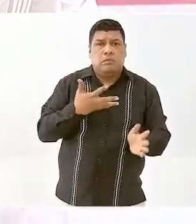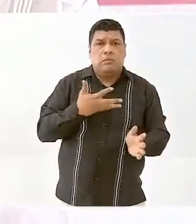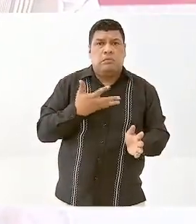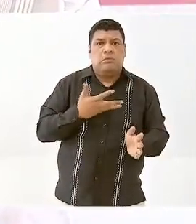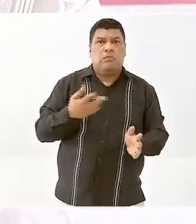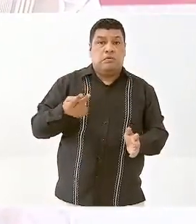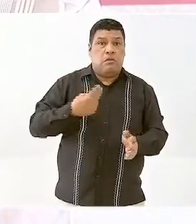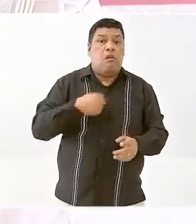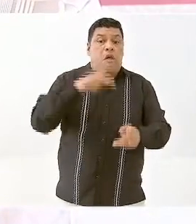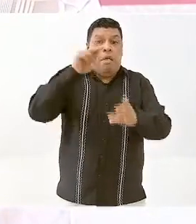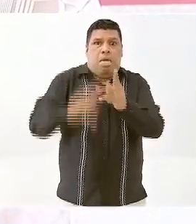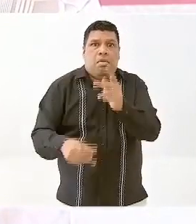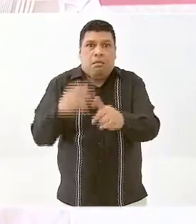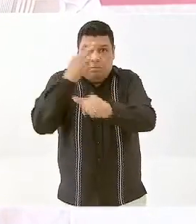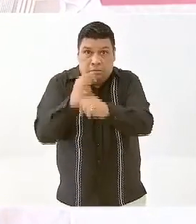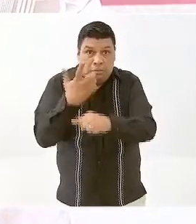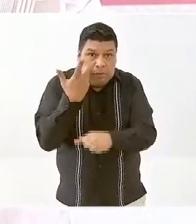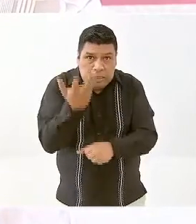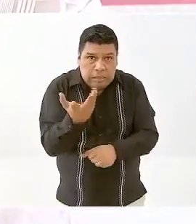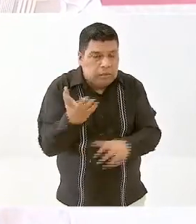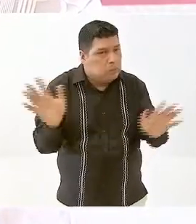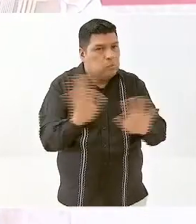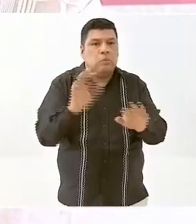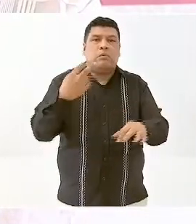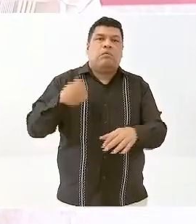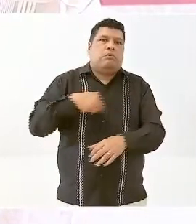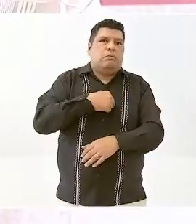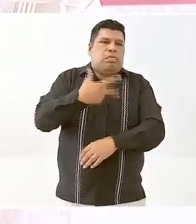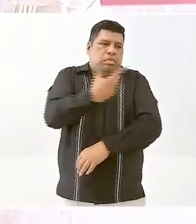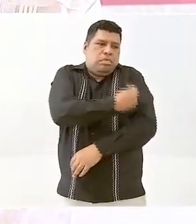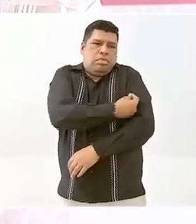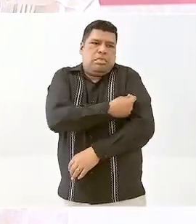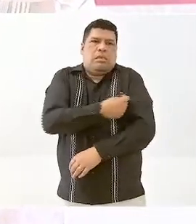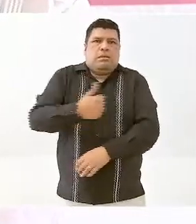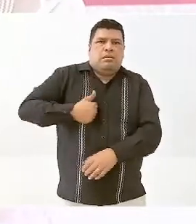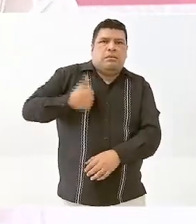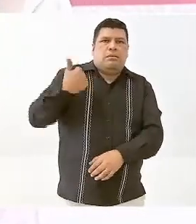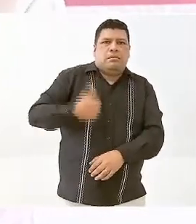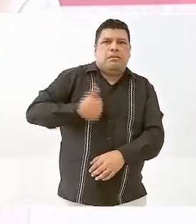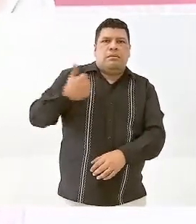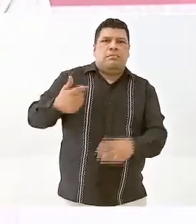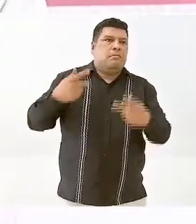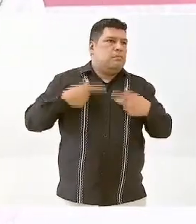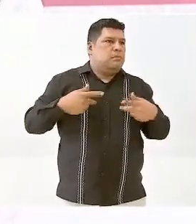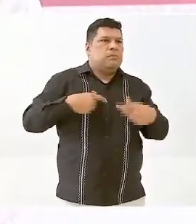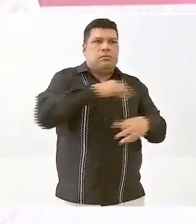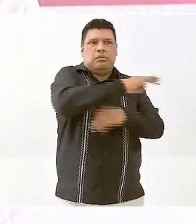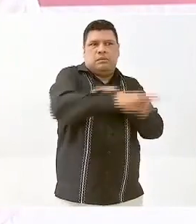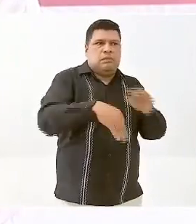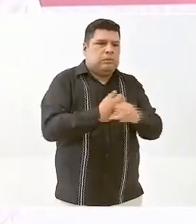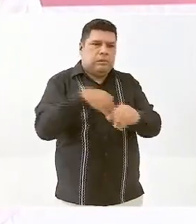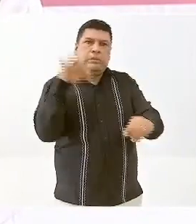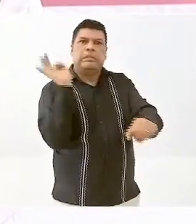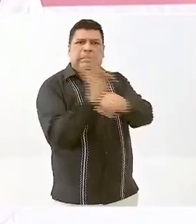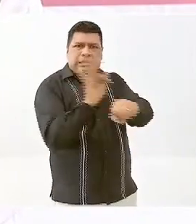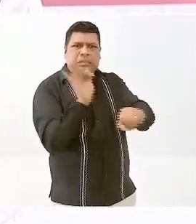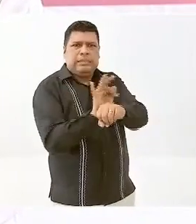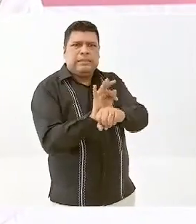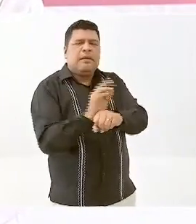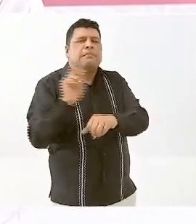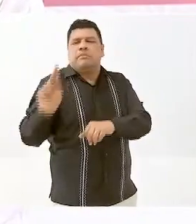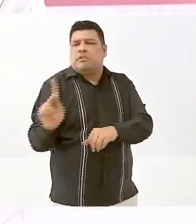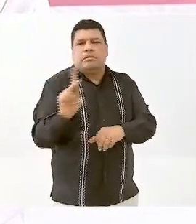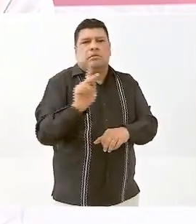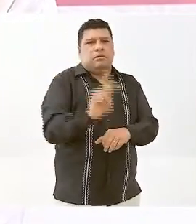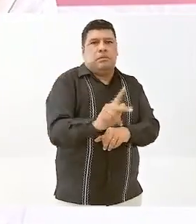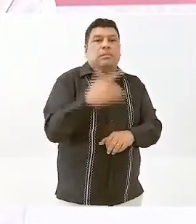y no queremos la tercera. Por eso nos estamos vacunando y van a vacunarse a todos los mexicanos